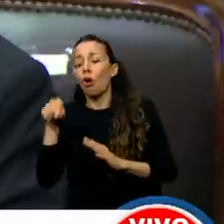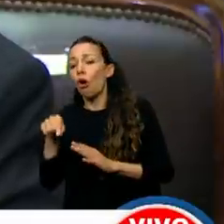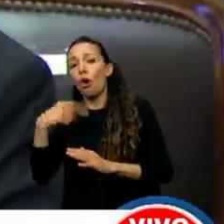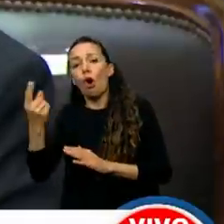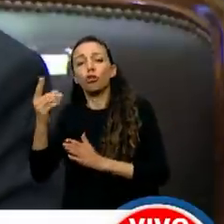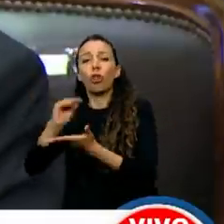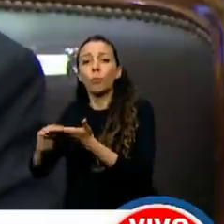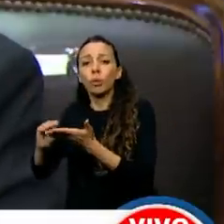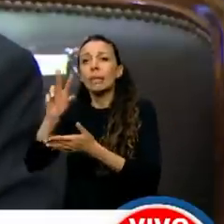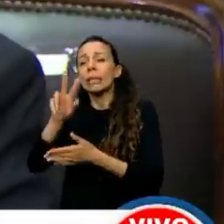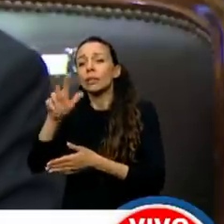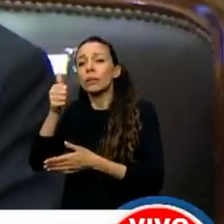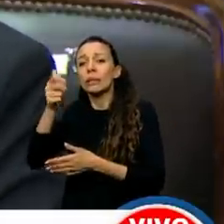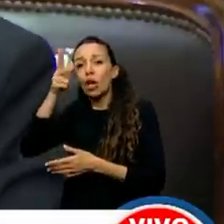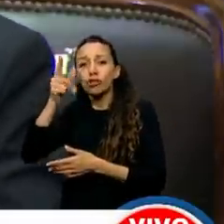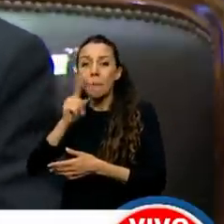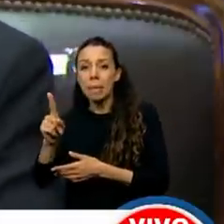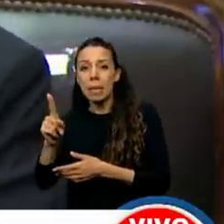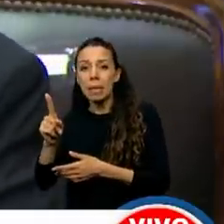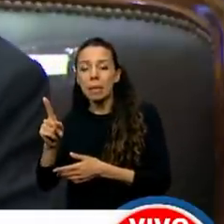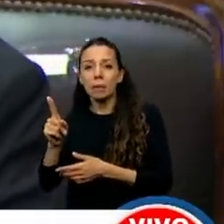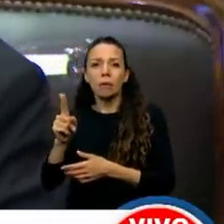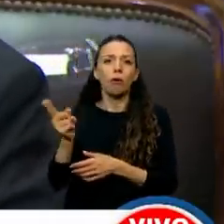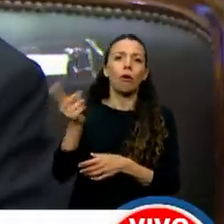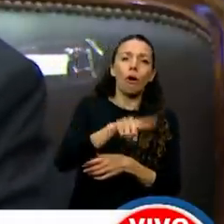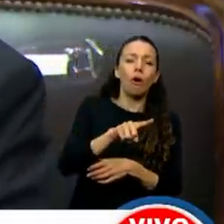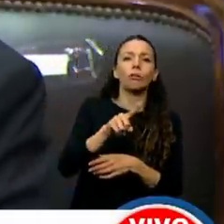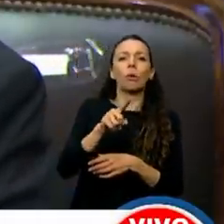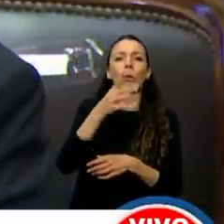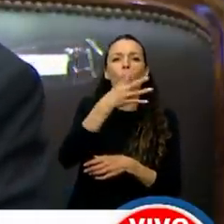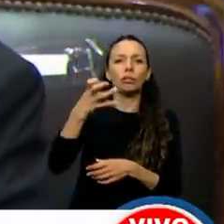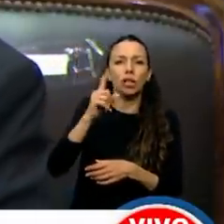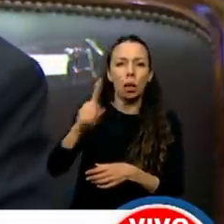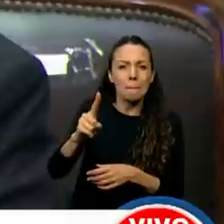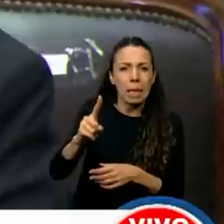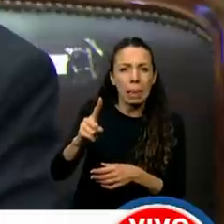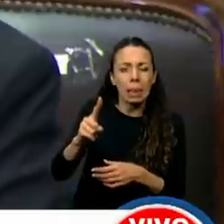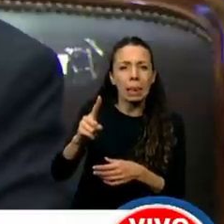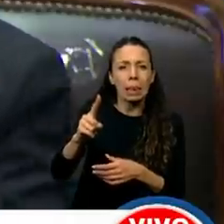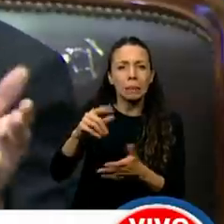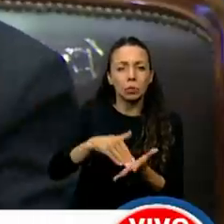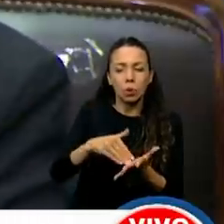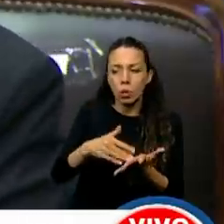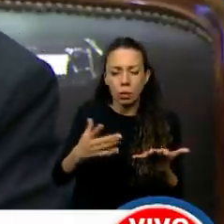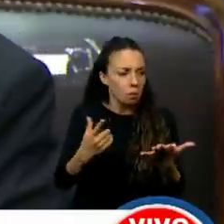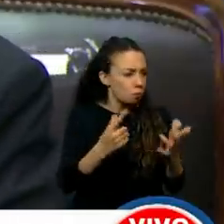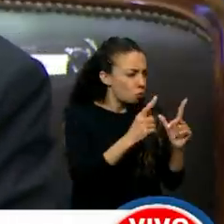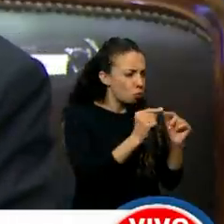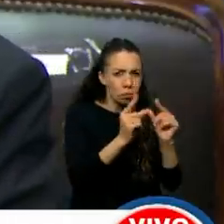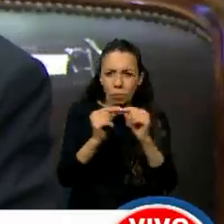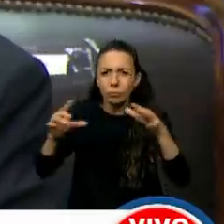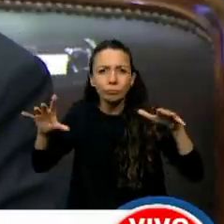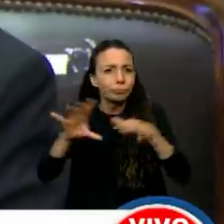dijo 368.000 y la diputada osuna dijo 400 mil no sabemos cuándo va a